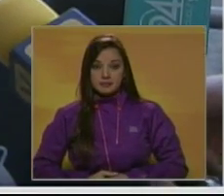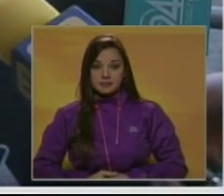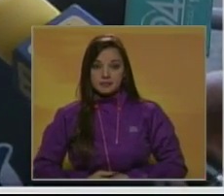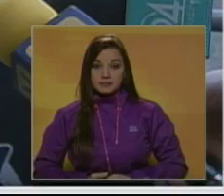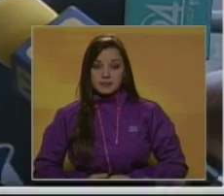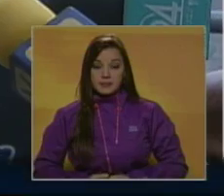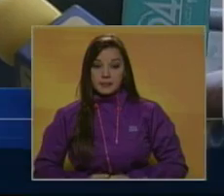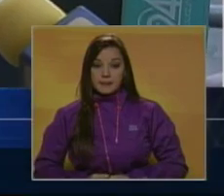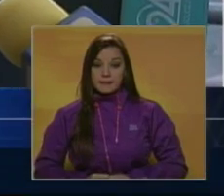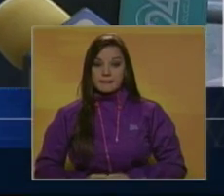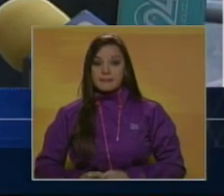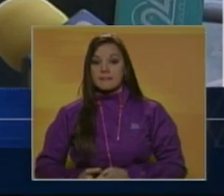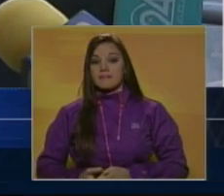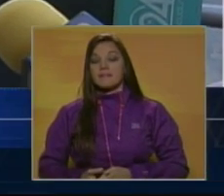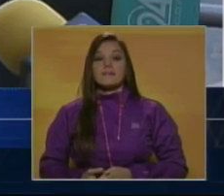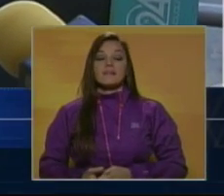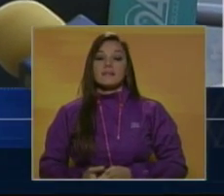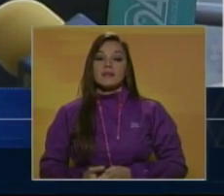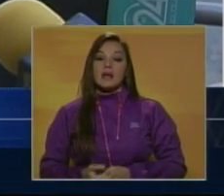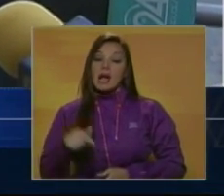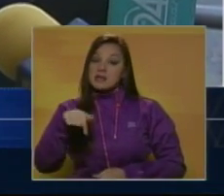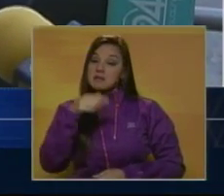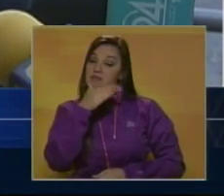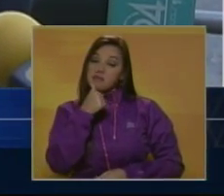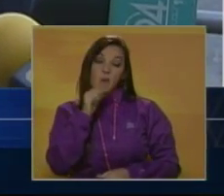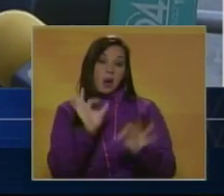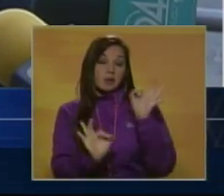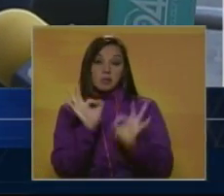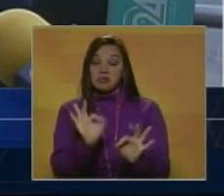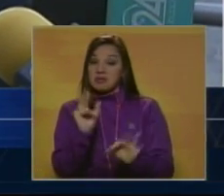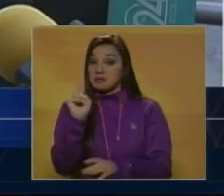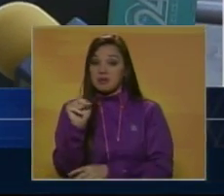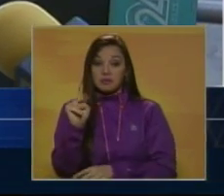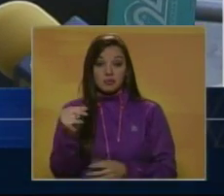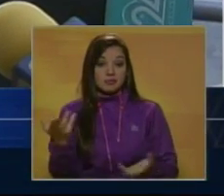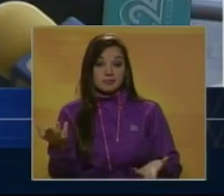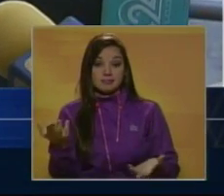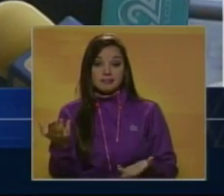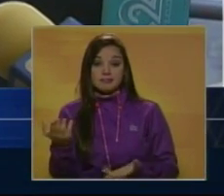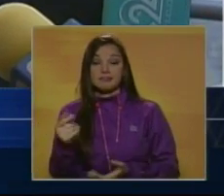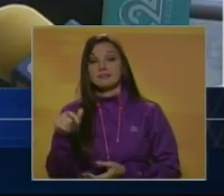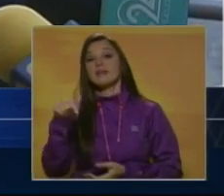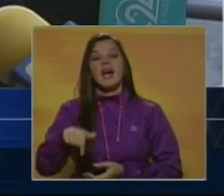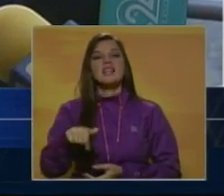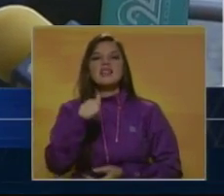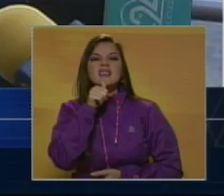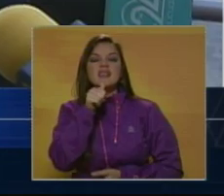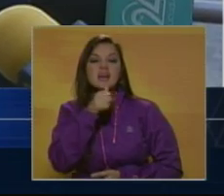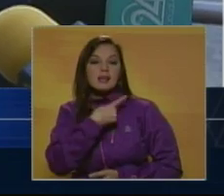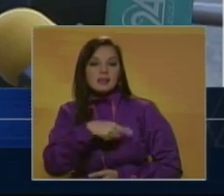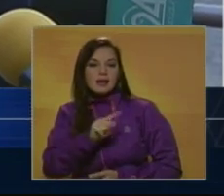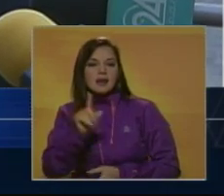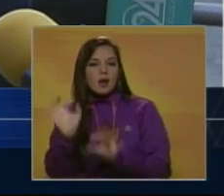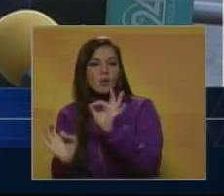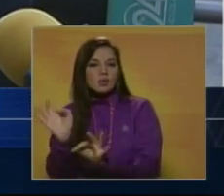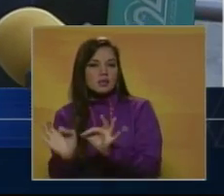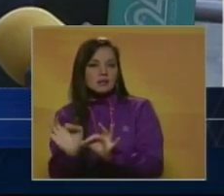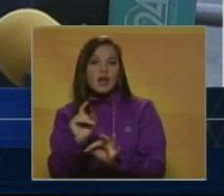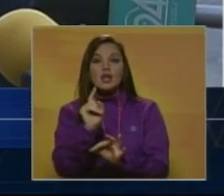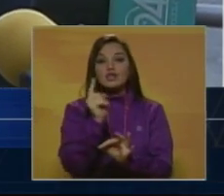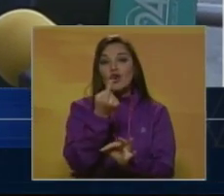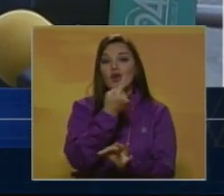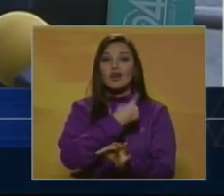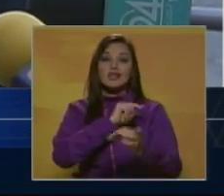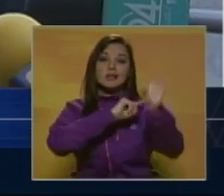justicia? Claro, bueno, que eso aquí no se quiere justicia nunca. Aquí el que tiene justicia son los que son gente